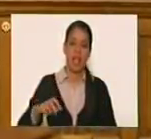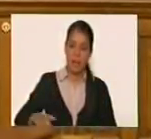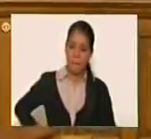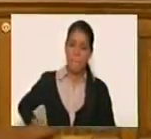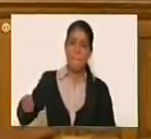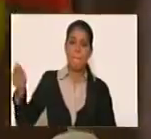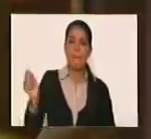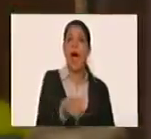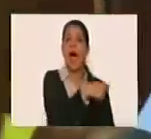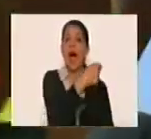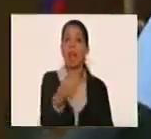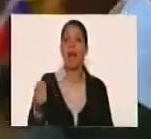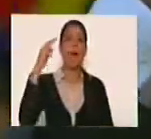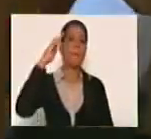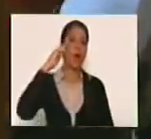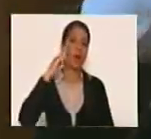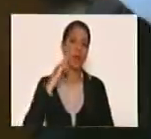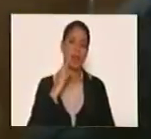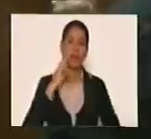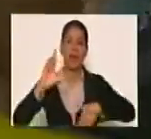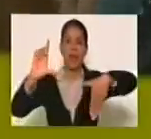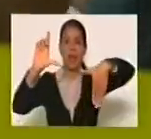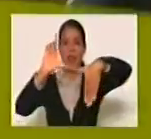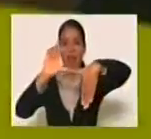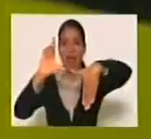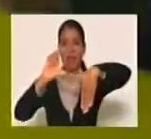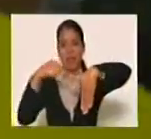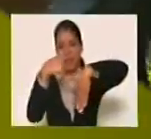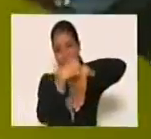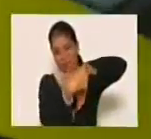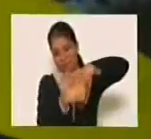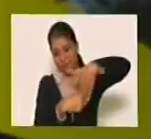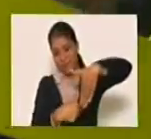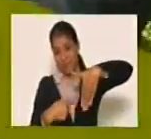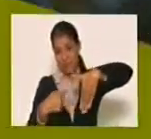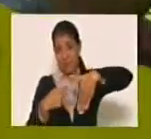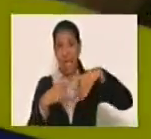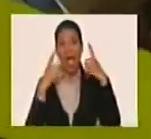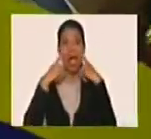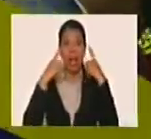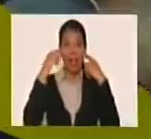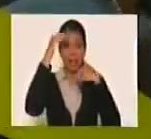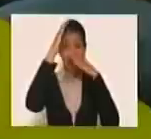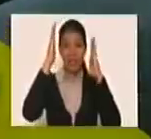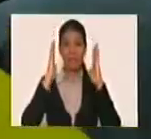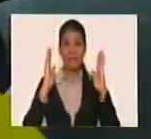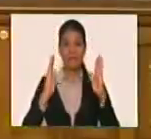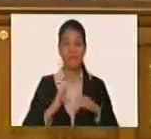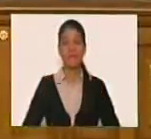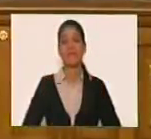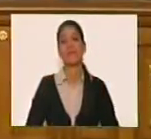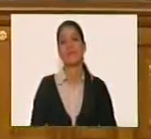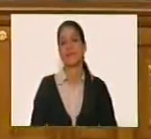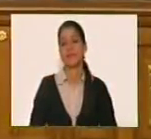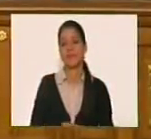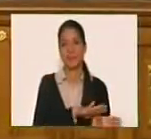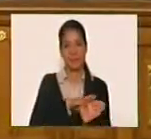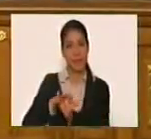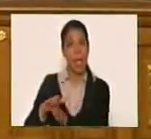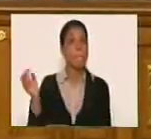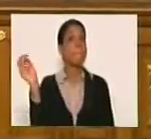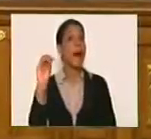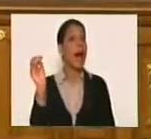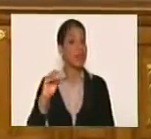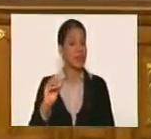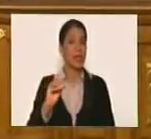La espada de Bolívar por América Latina. Y quiero decir más, porque hay